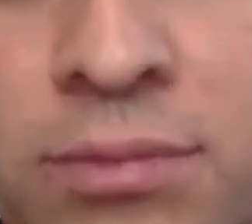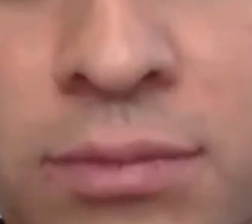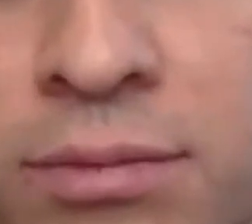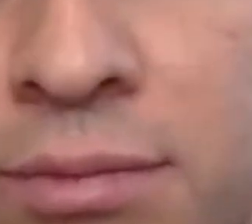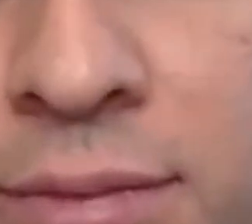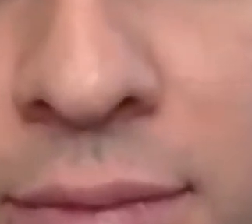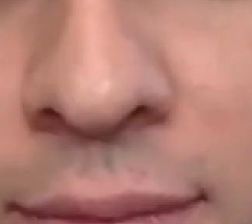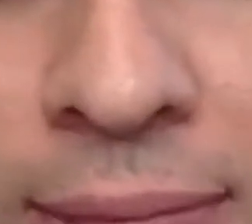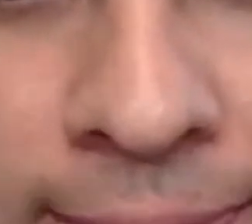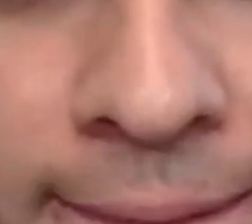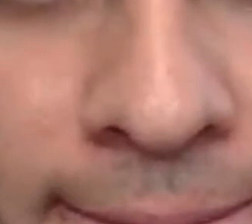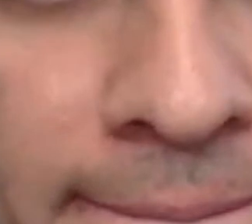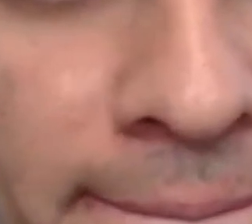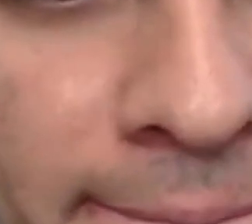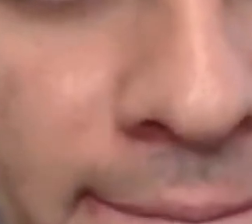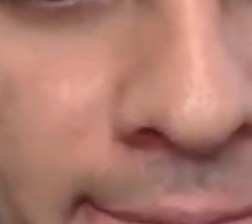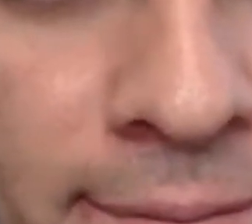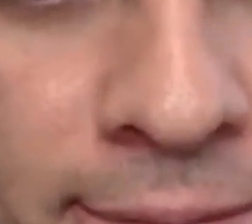¿sí?